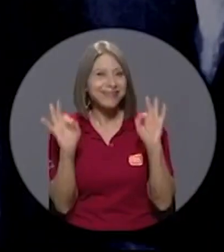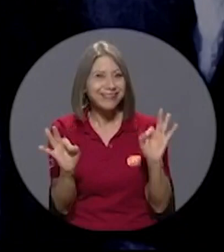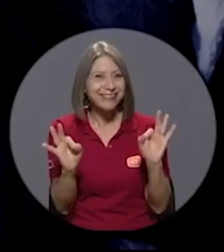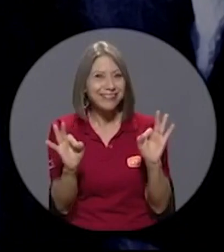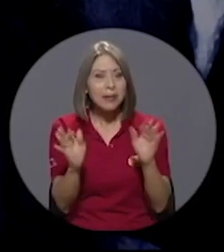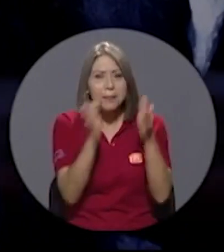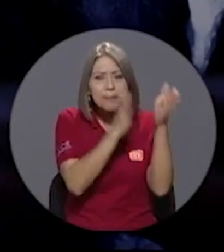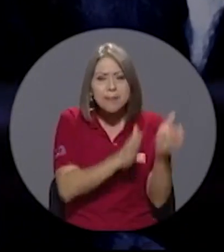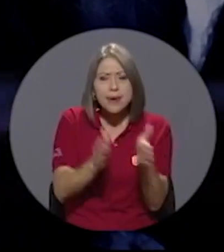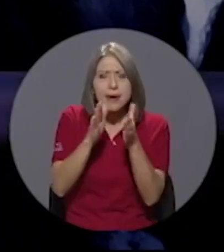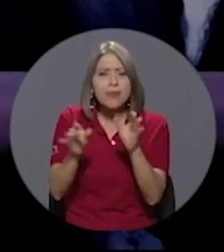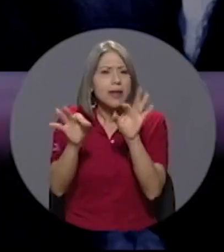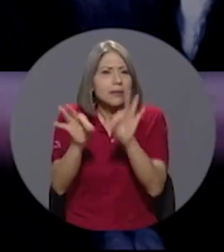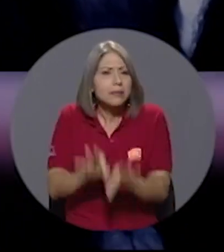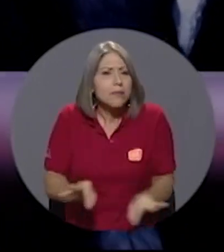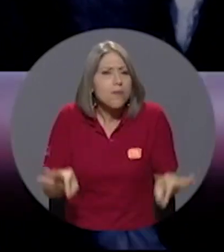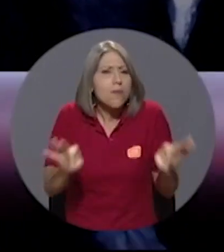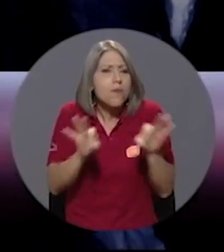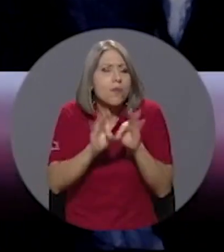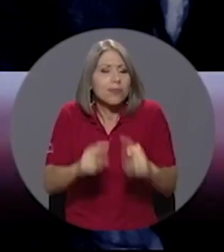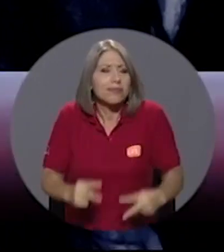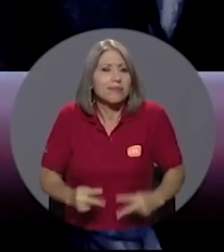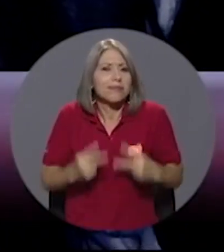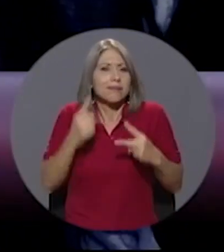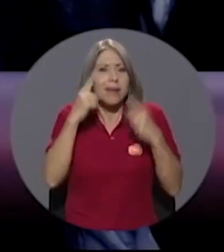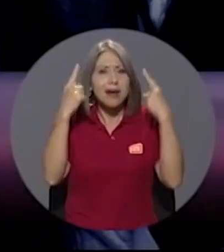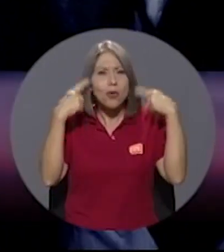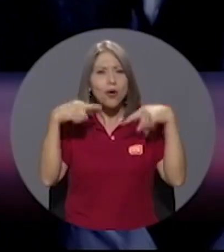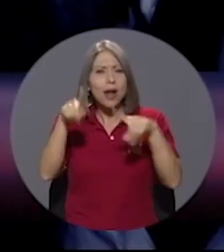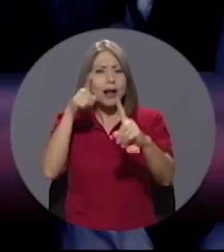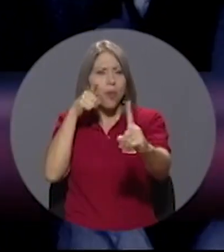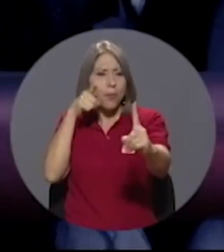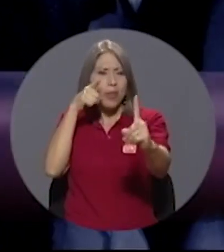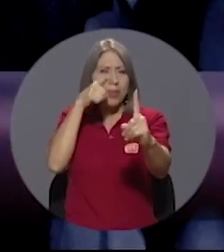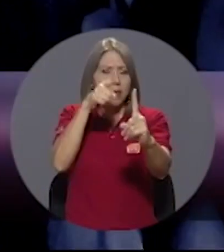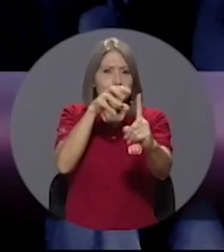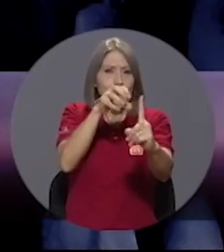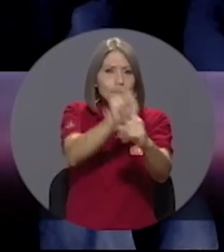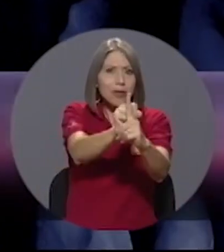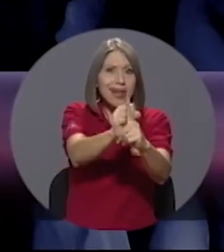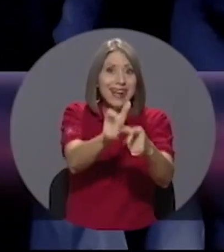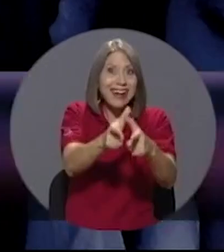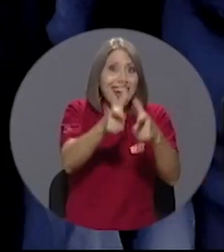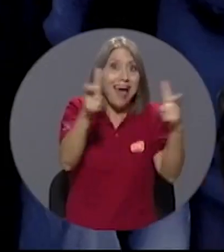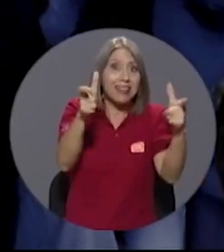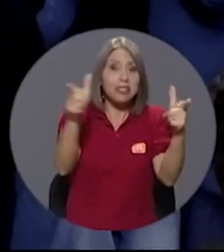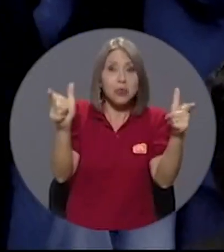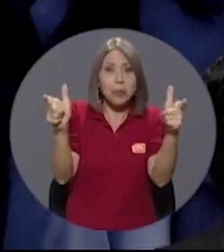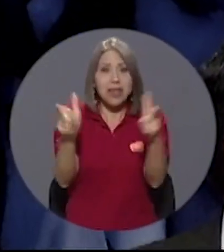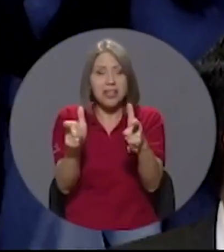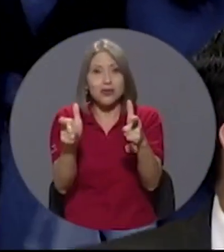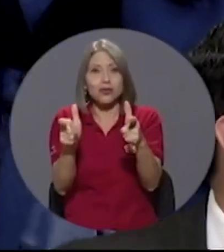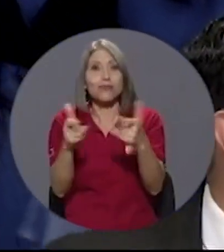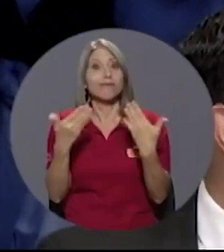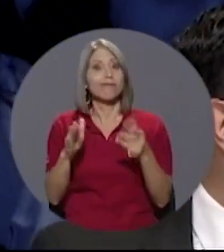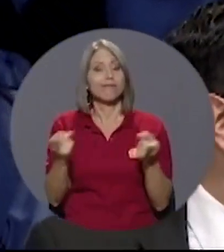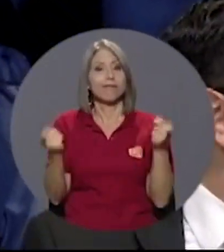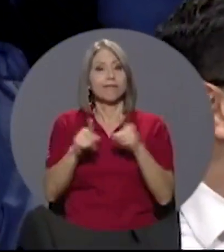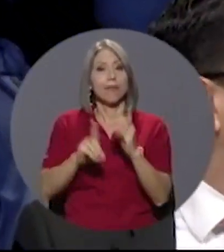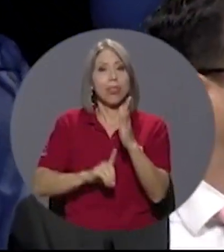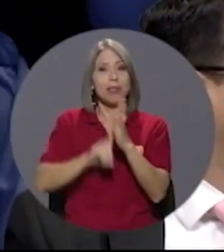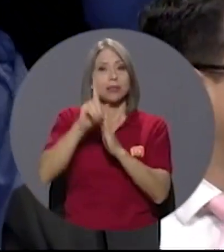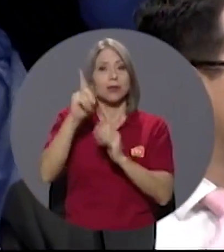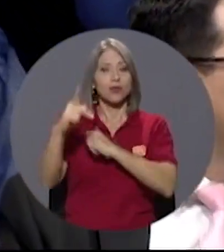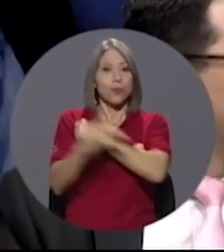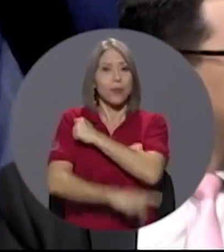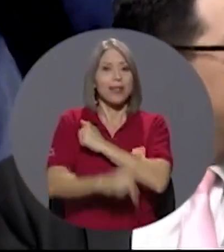Hola, ¿qué tal? Planificar es fundamental en la vida para lograr objetivos, sean grandes o pequeños. Y en el caso del desarrollo de un